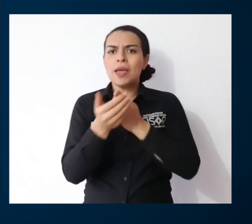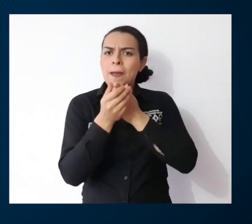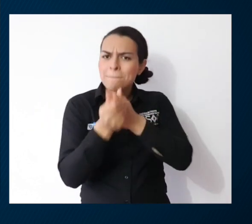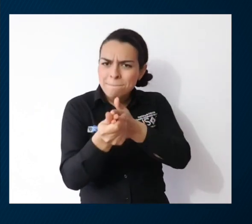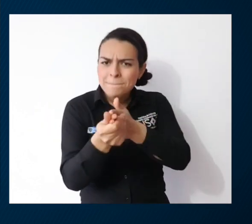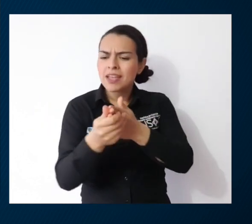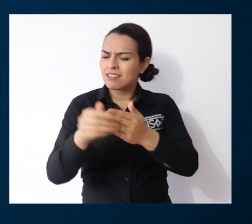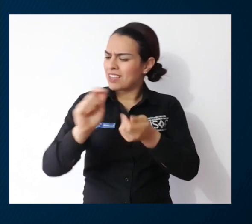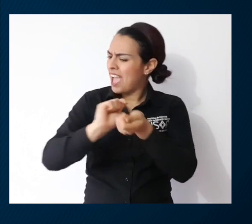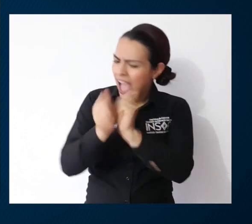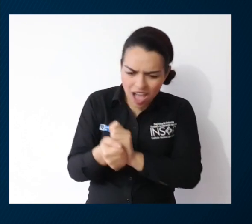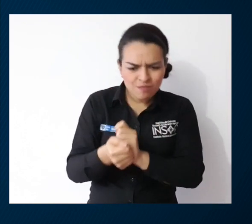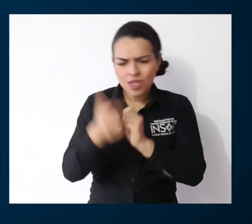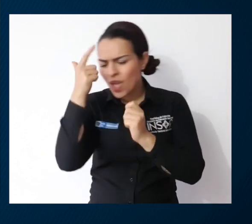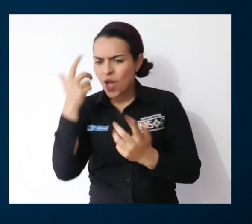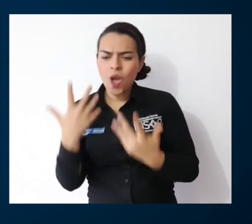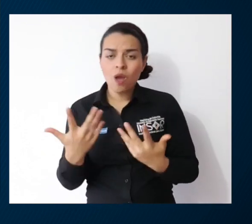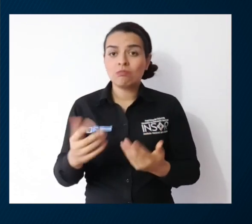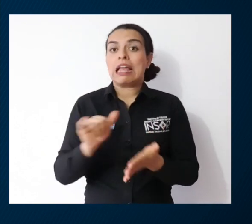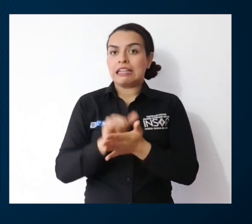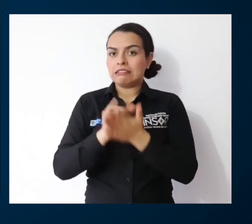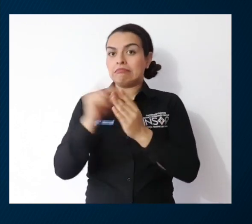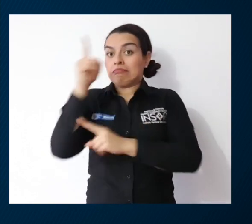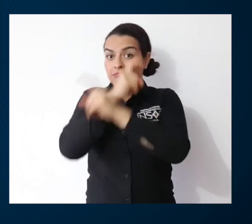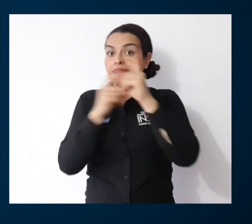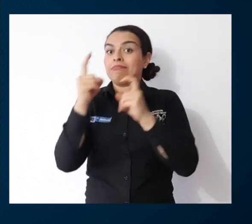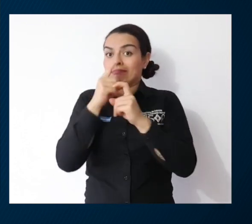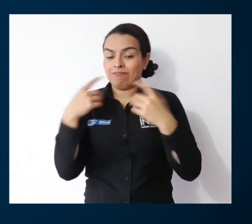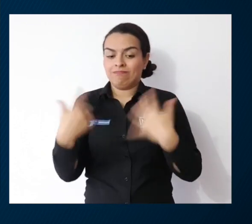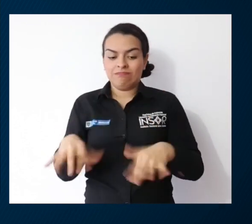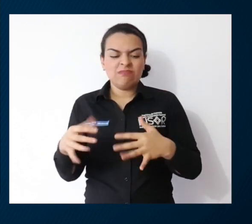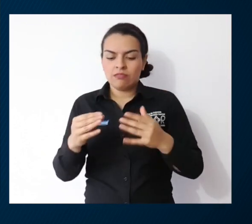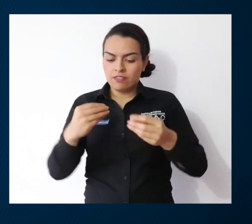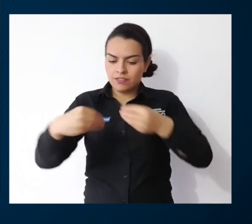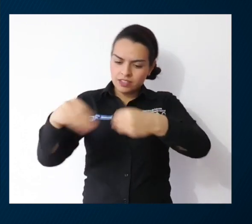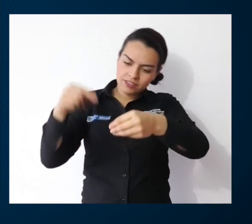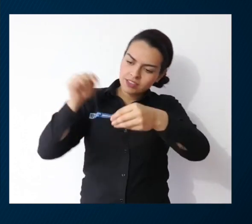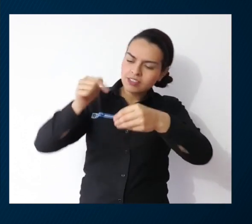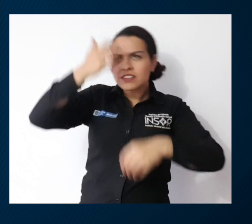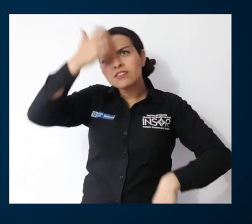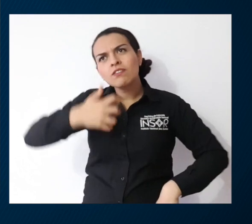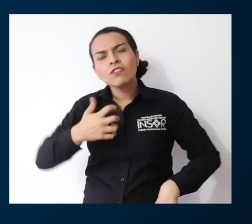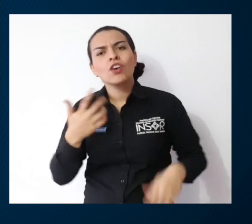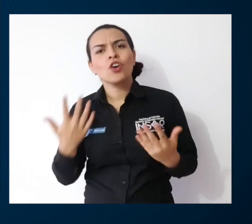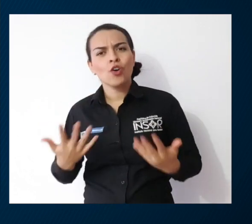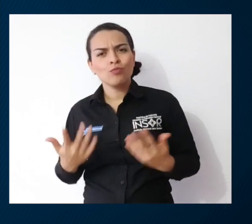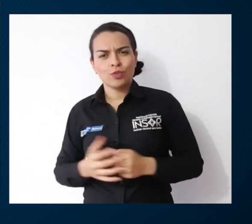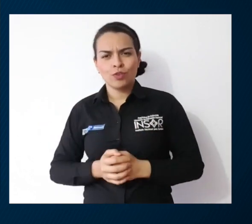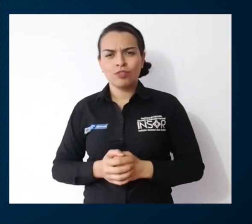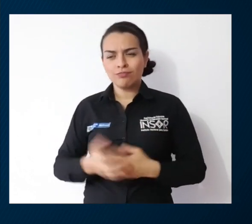metodologías y quizás la flexibilización más interesante es la flexibilización de la evaluación.